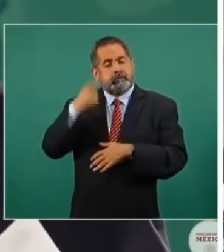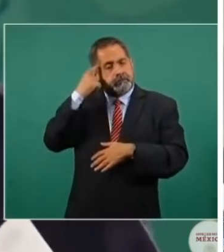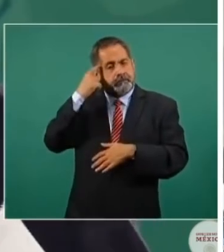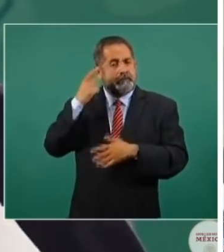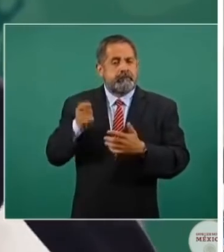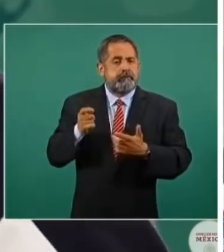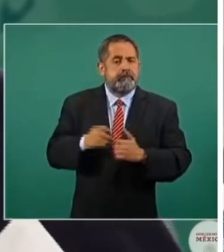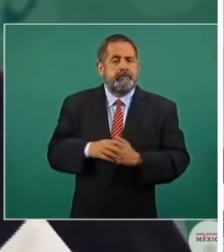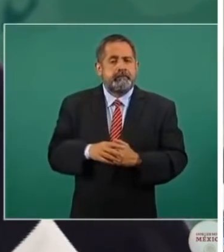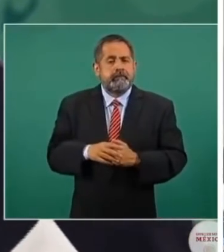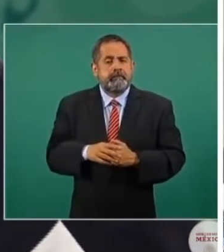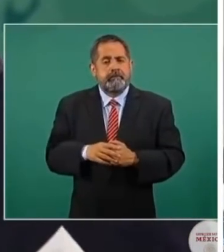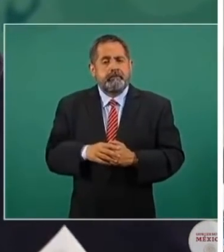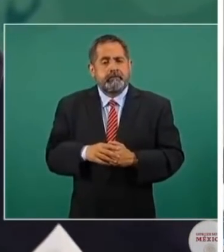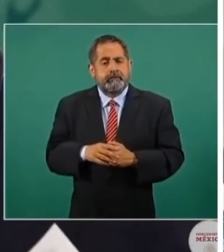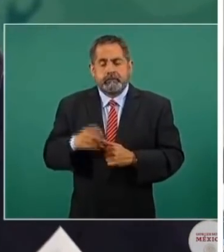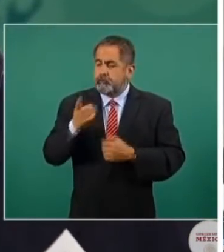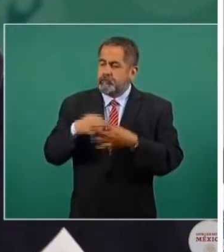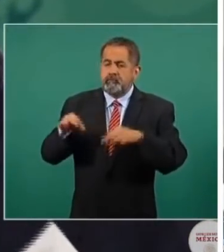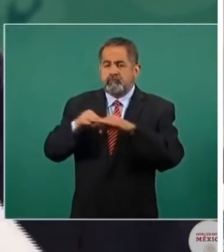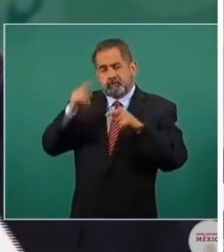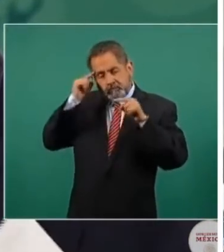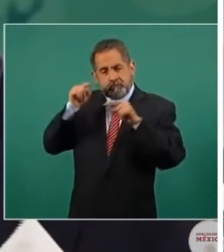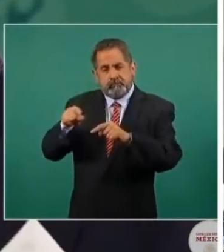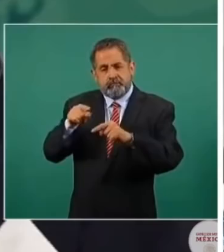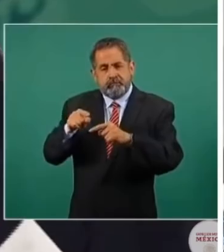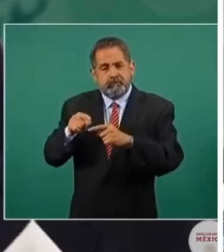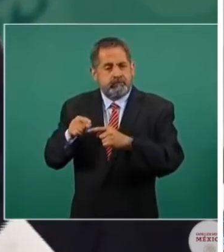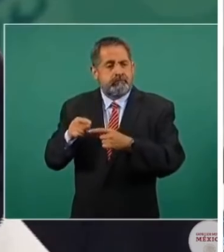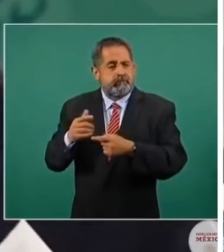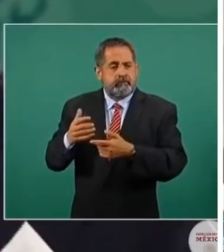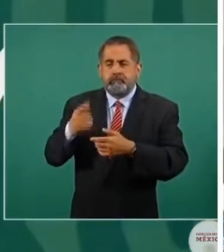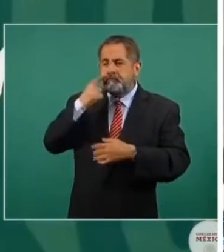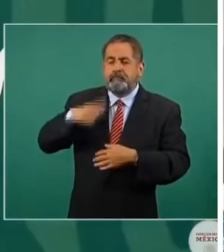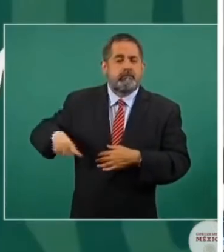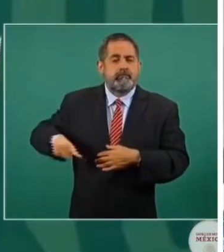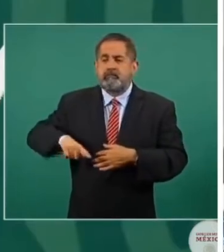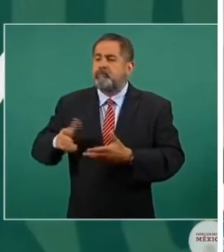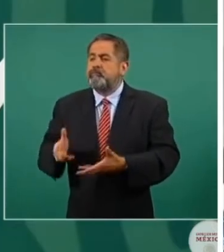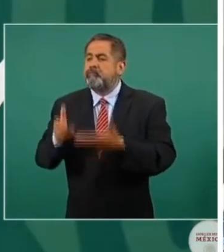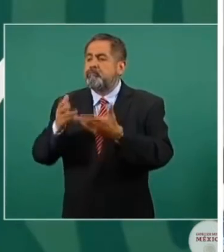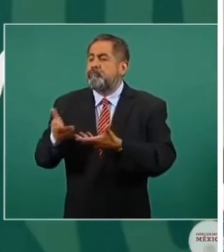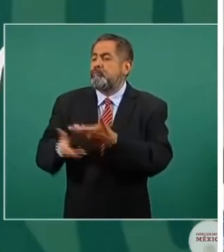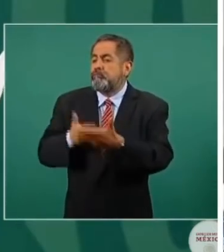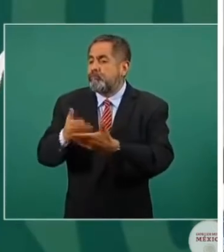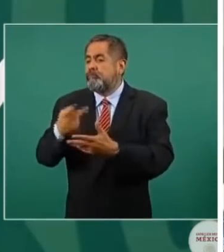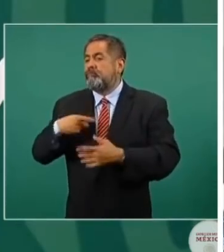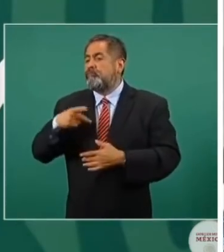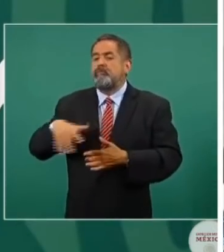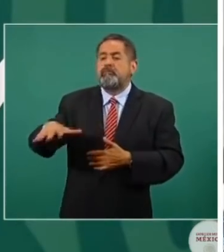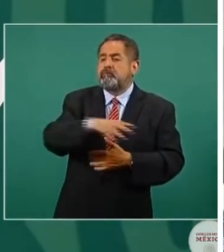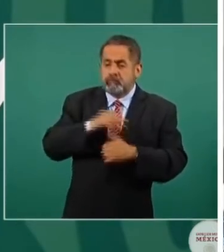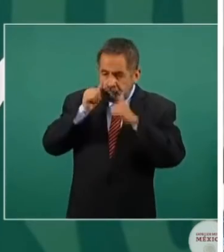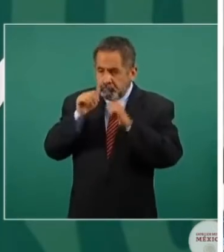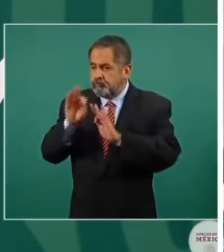Saldívar tiene la disponibilidad de hacerlo. Y hay que recordar que para modificar leyes, para poner castigos,